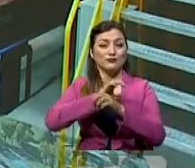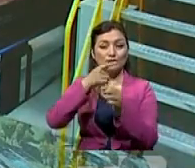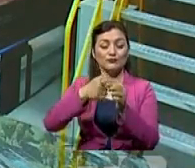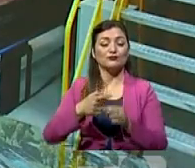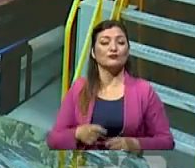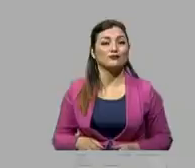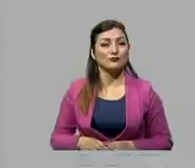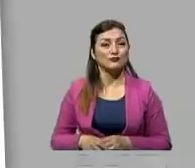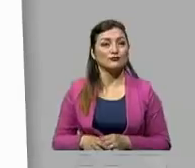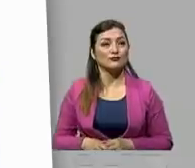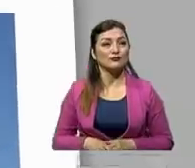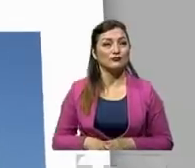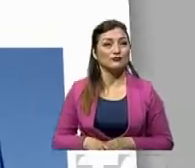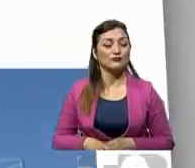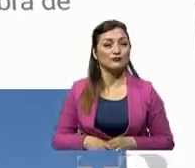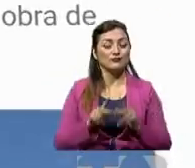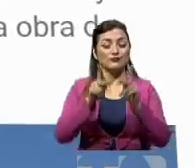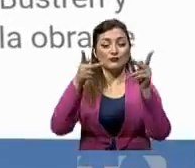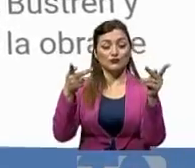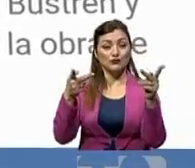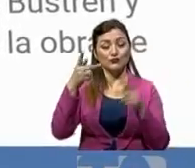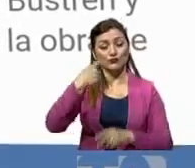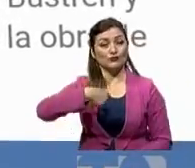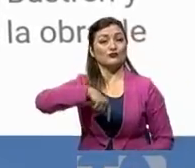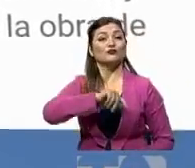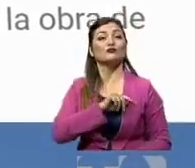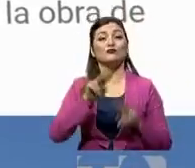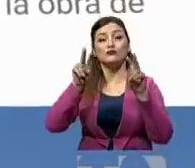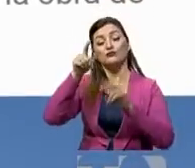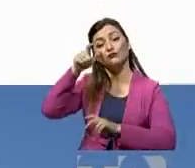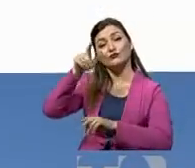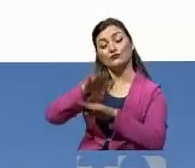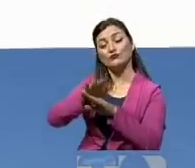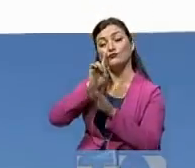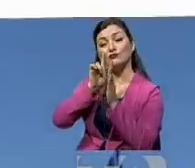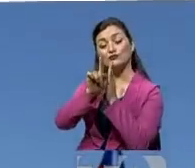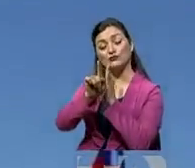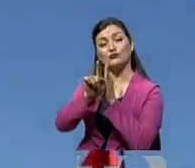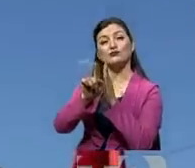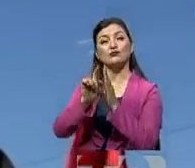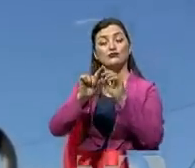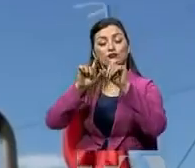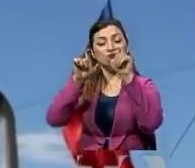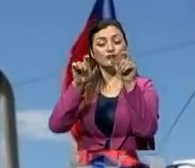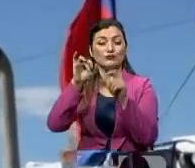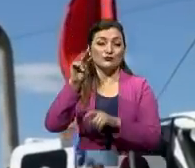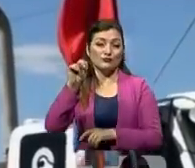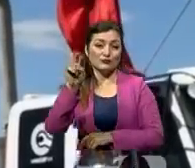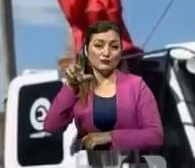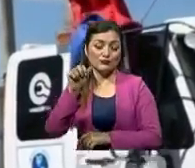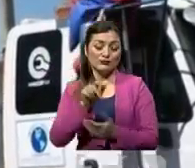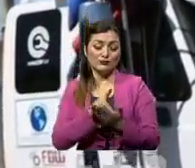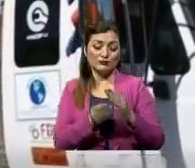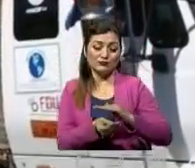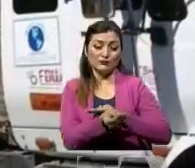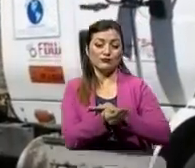Quito. El diario El Confidencial de España titula: Fiscalía acusa a un consorcio integrado por Indra de pagar sobornos